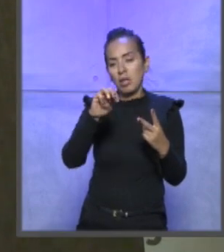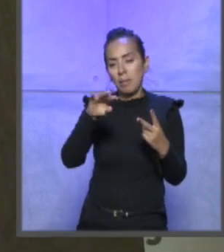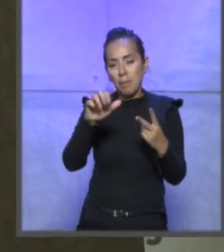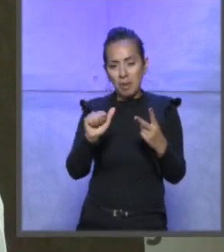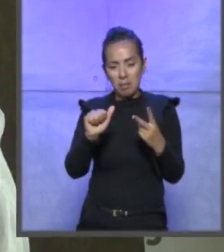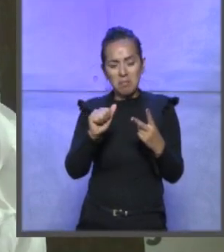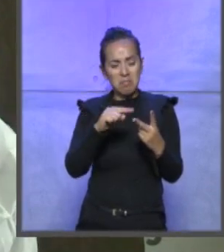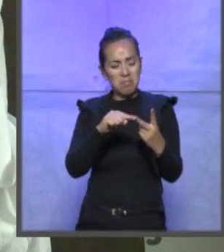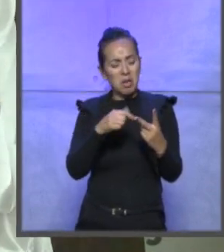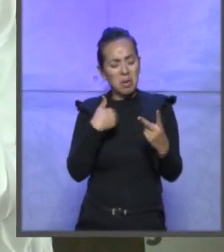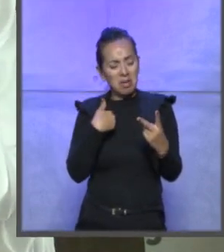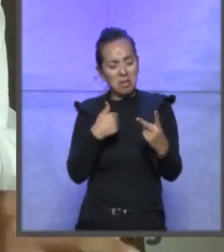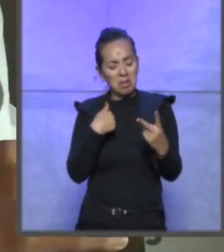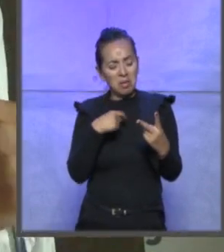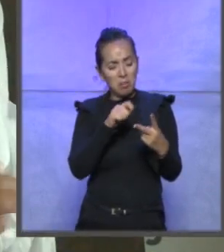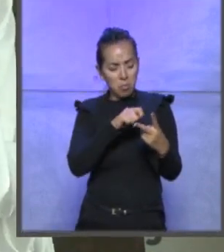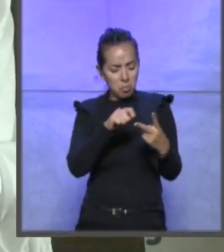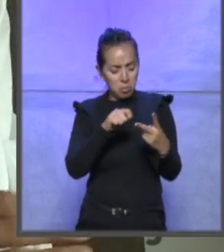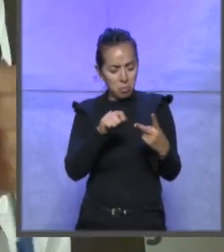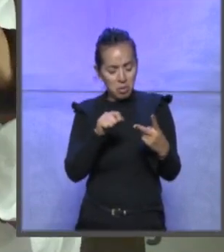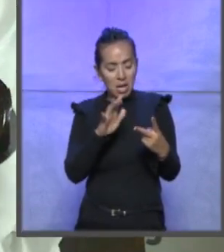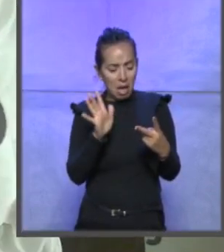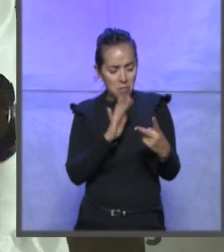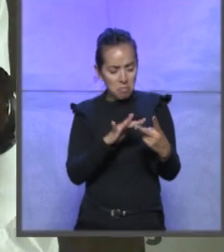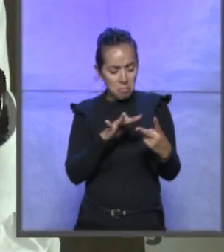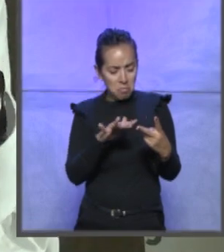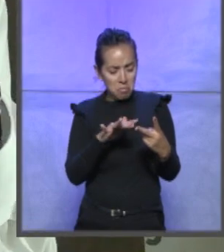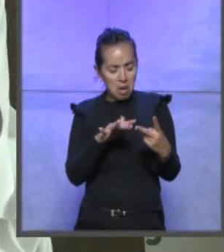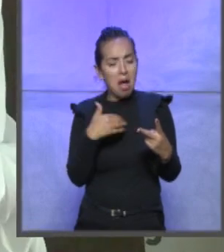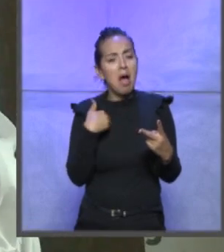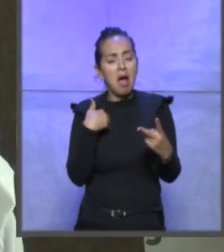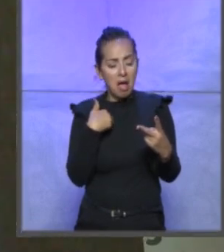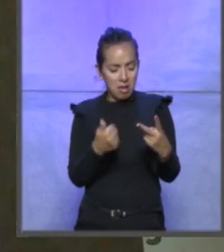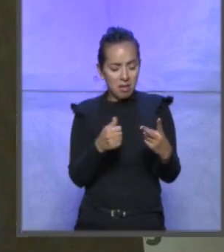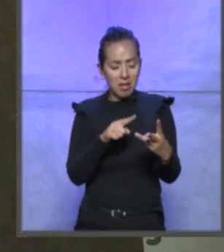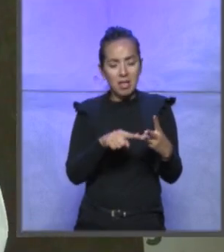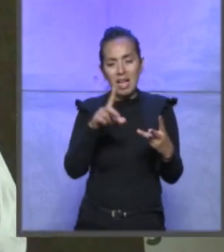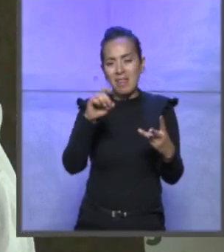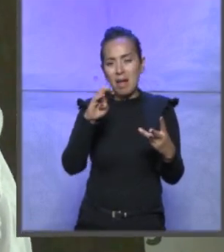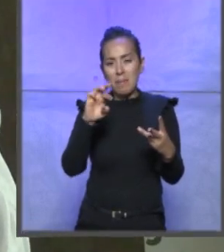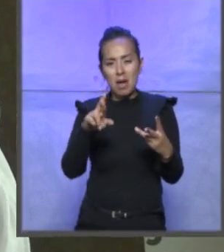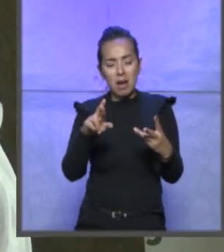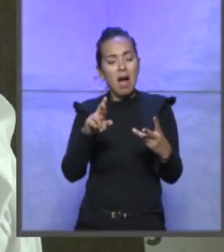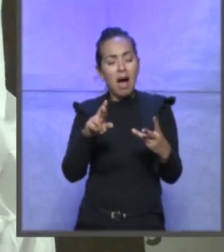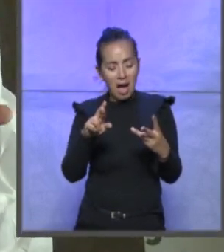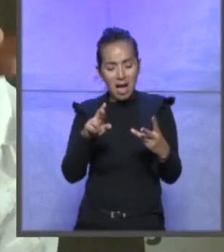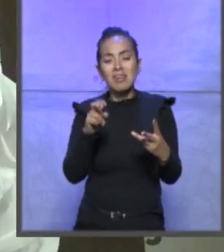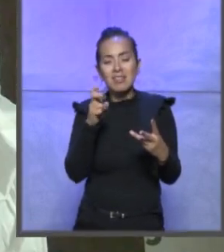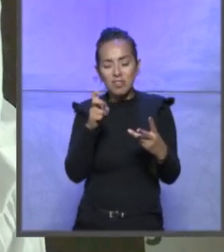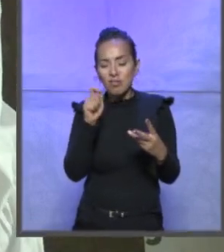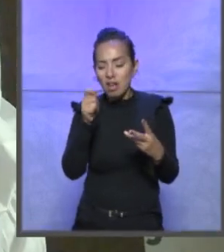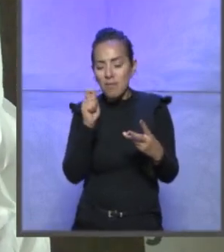El rema es lo que se entiende, lo que está escrito, ya se entendió, ya lo captamos. El dabar es la acción. Entonces,